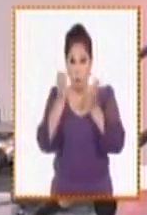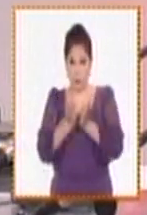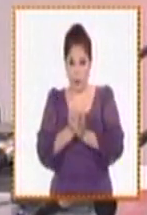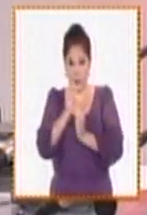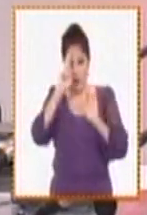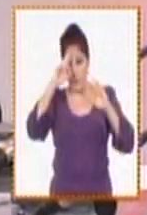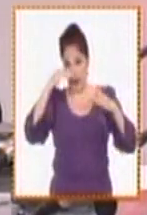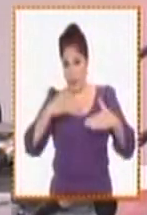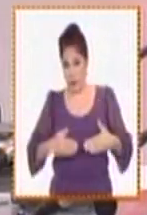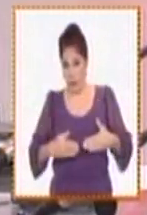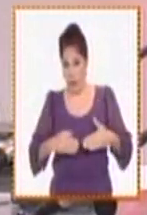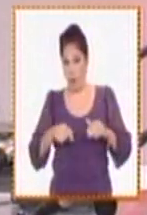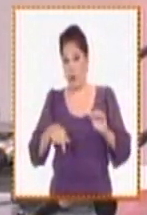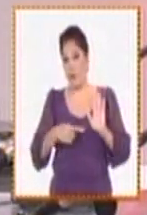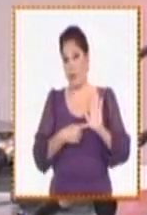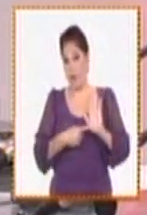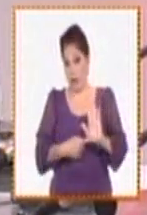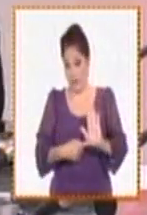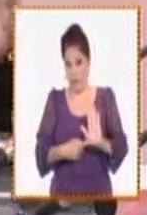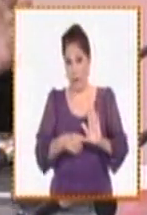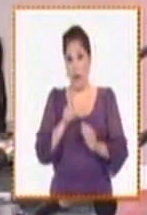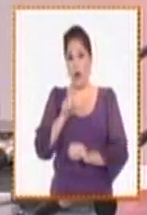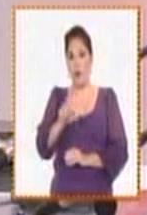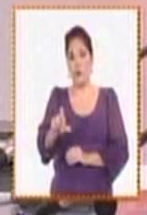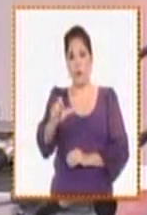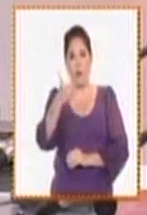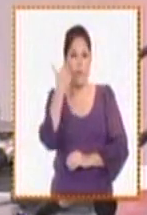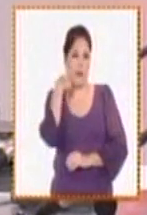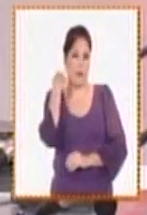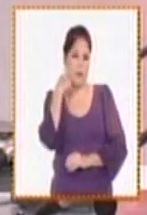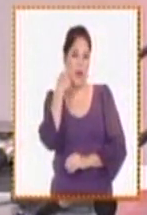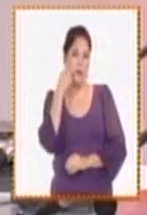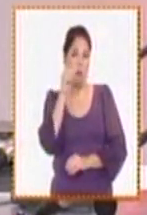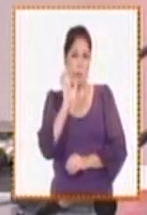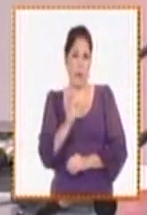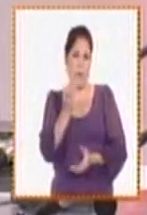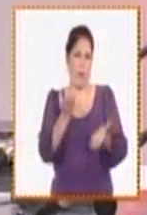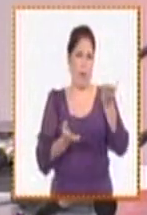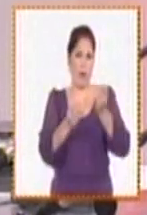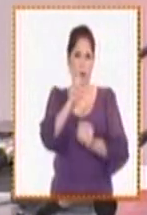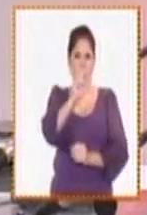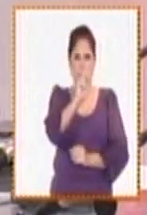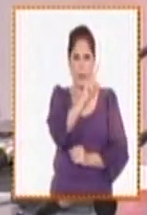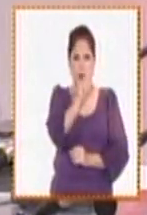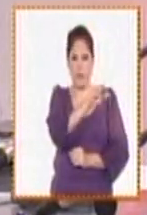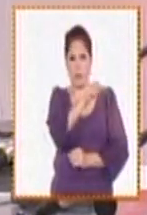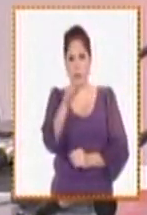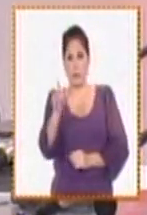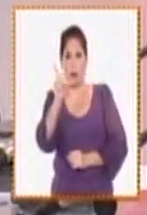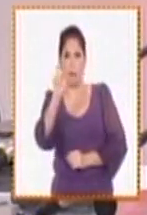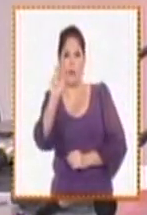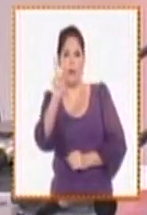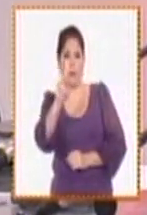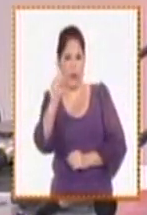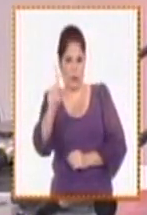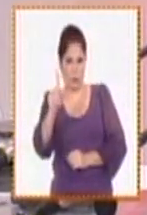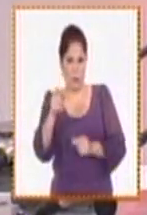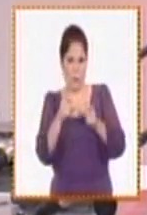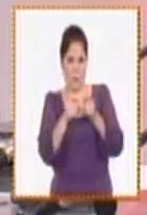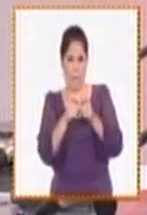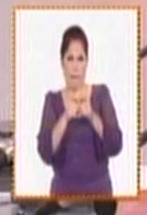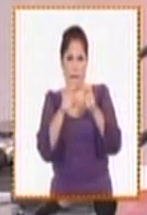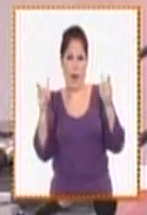este año reflejaba que en la última década, en una comparación que hacía entre 2011 y 2021, había aumentado en